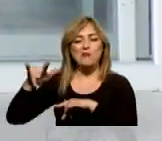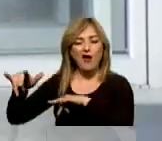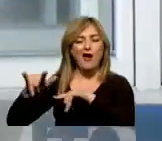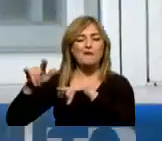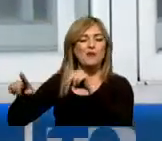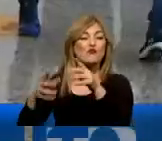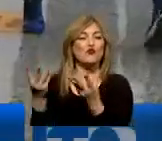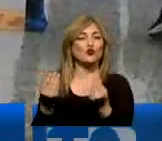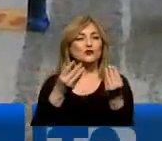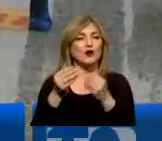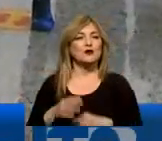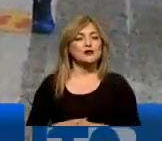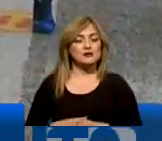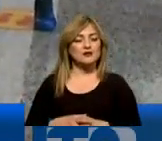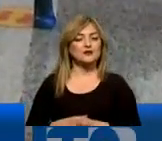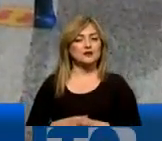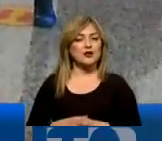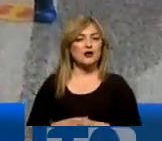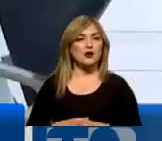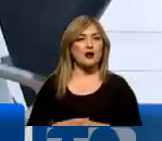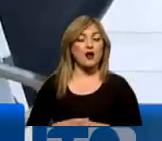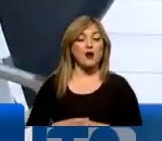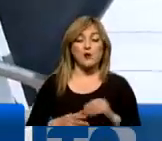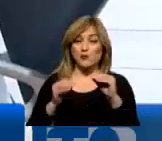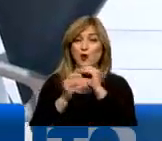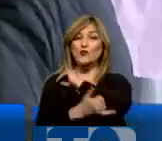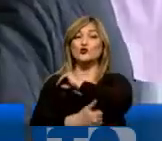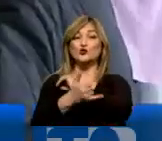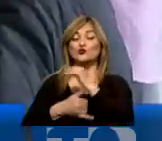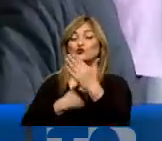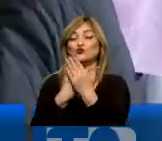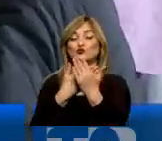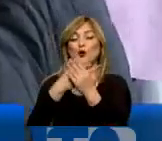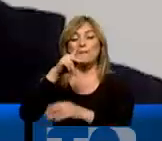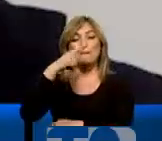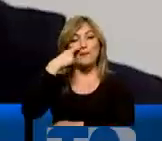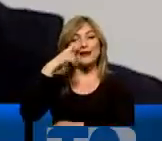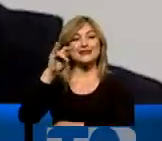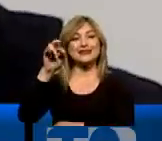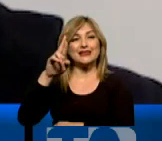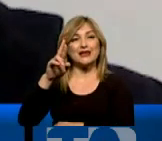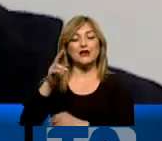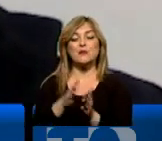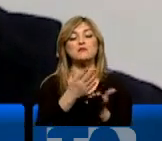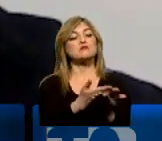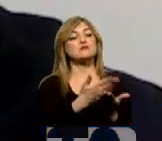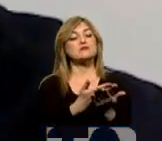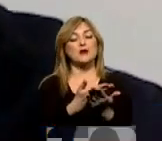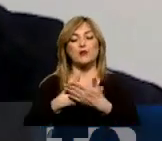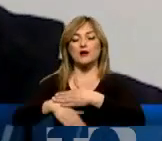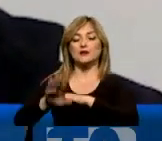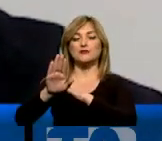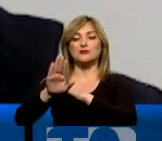explican que cada vez más países exigen la presentación de una prueba PCR para ingresar al territorio. Estamos en el ambiente